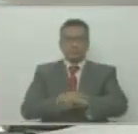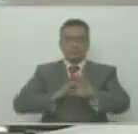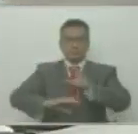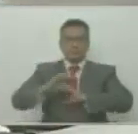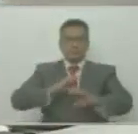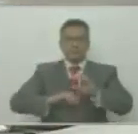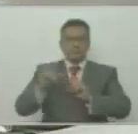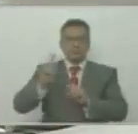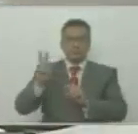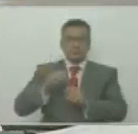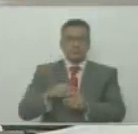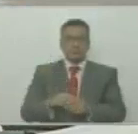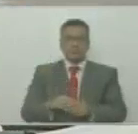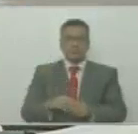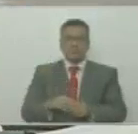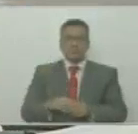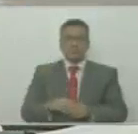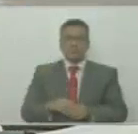científico venezolano.